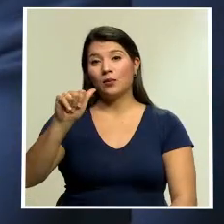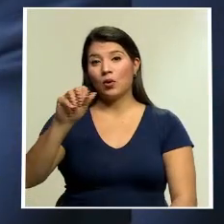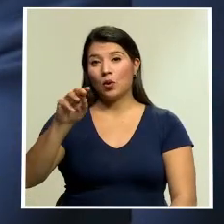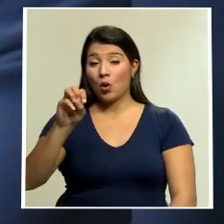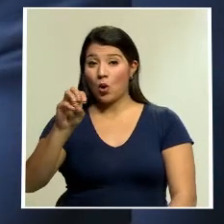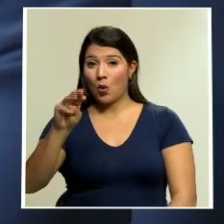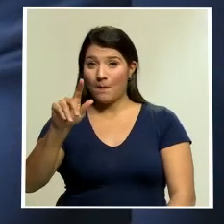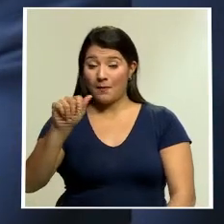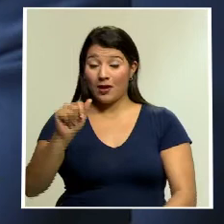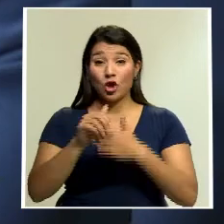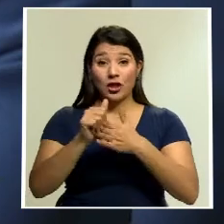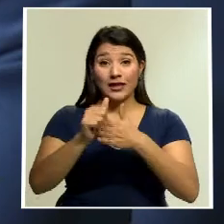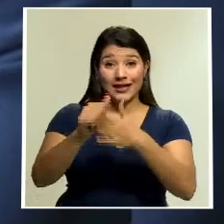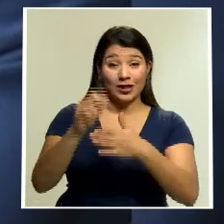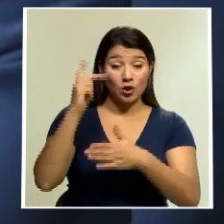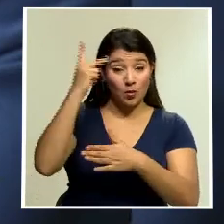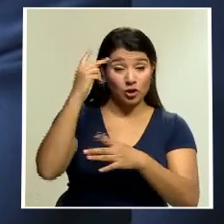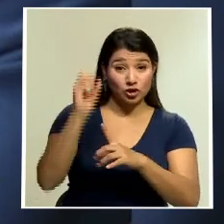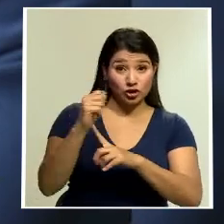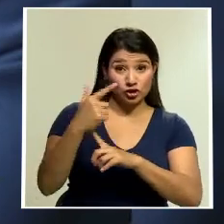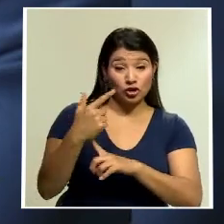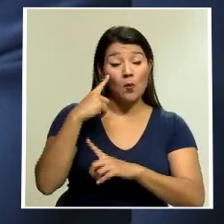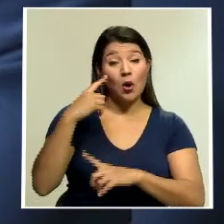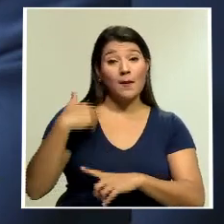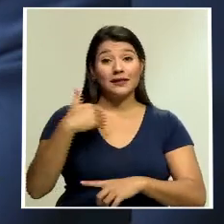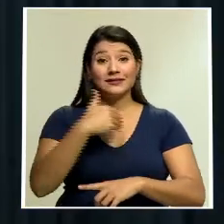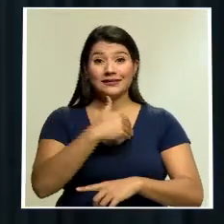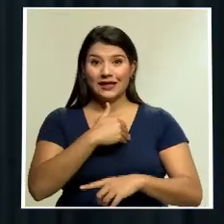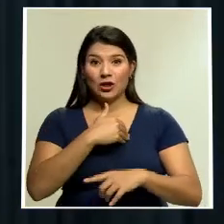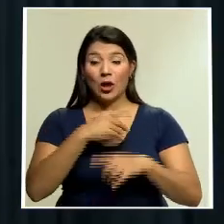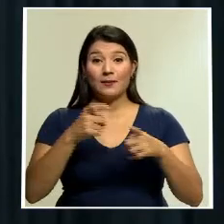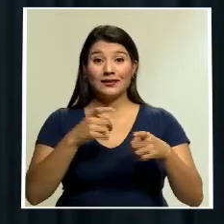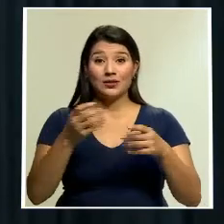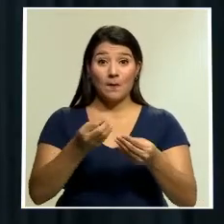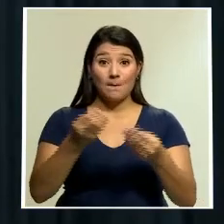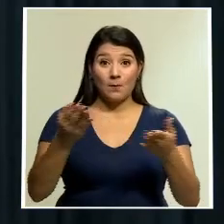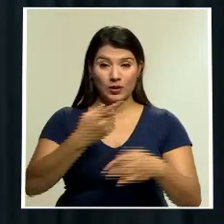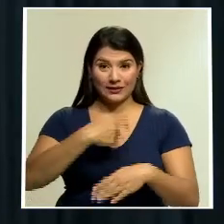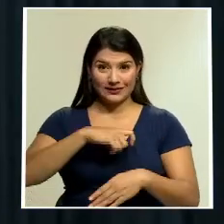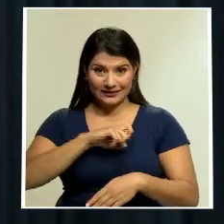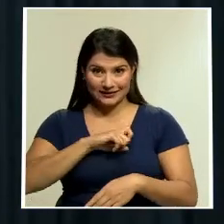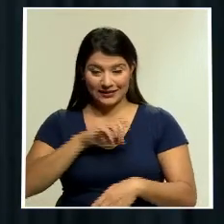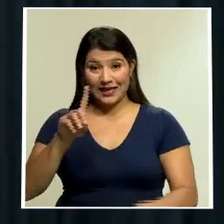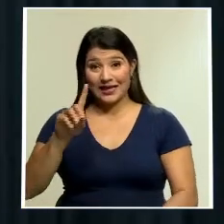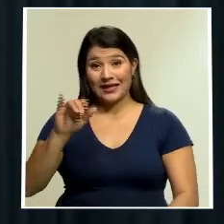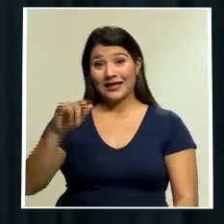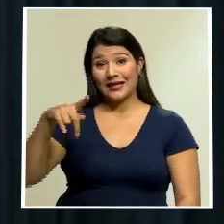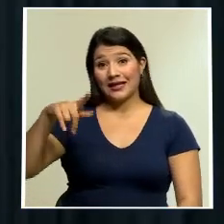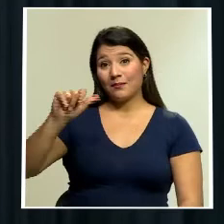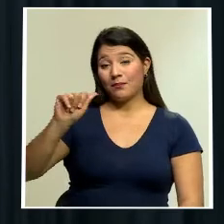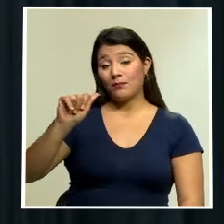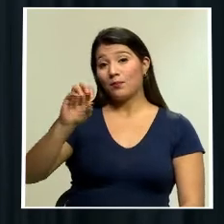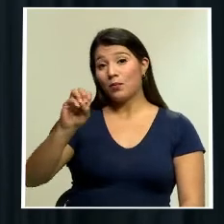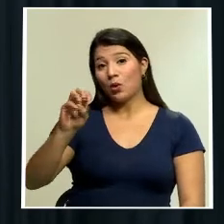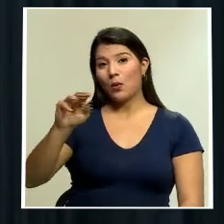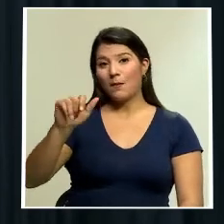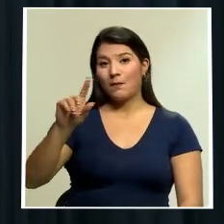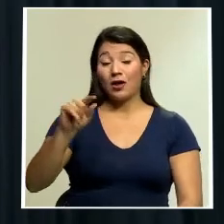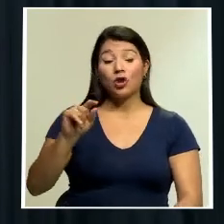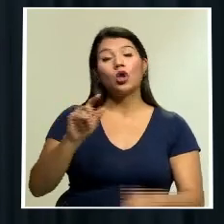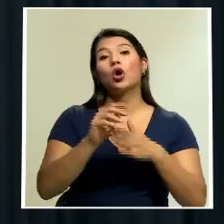Administración y Gestión Local por el Ministerio de Administración Pública de España, un diplomado en Liderazgo Político Social en el